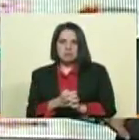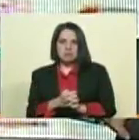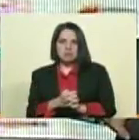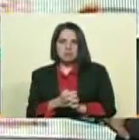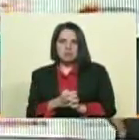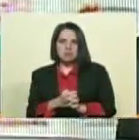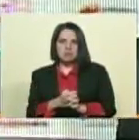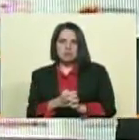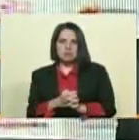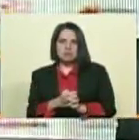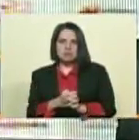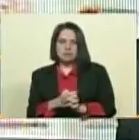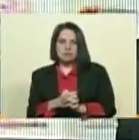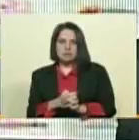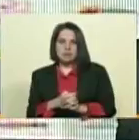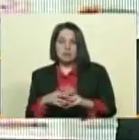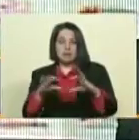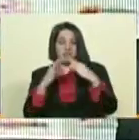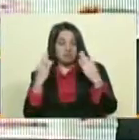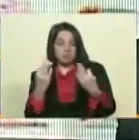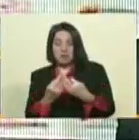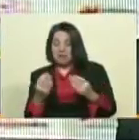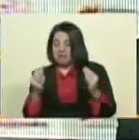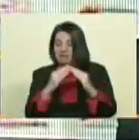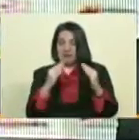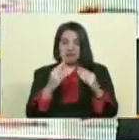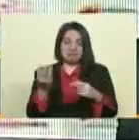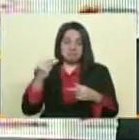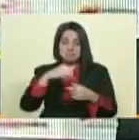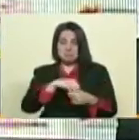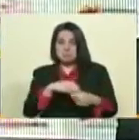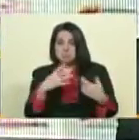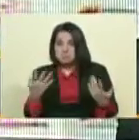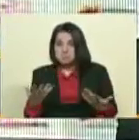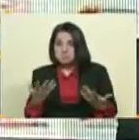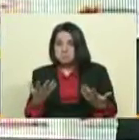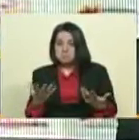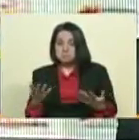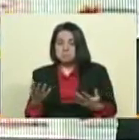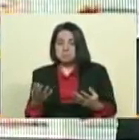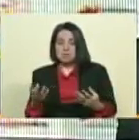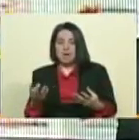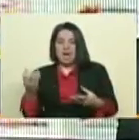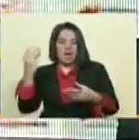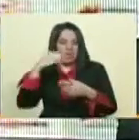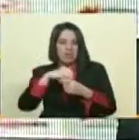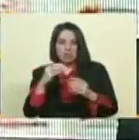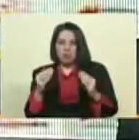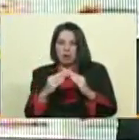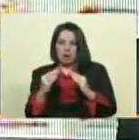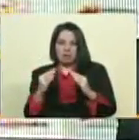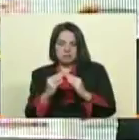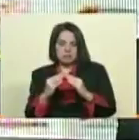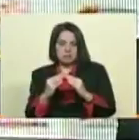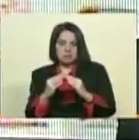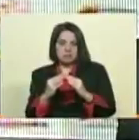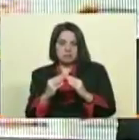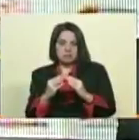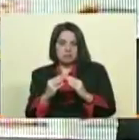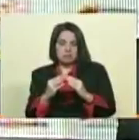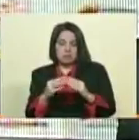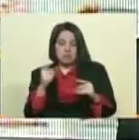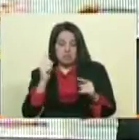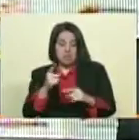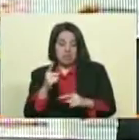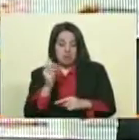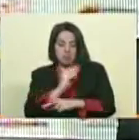Es un problema de la familia, del hogar. Allí en el seno del hogar, donde uno tiene que